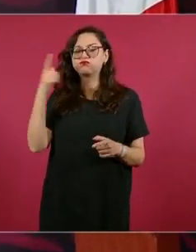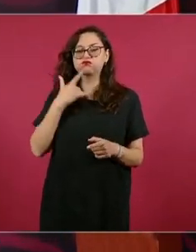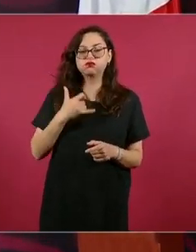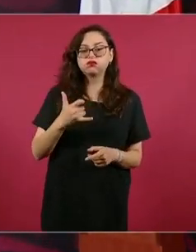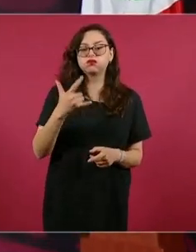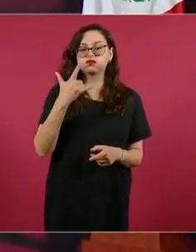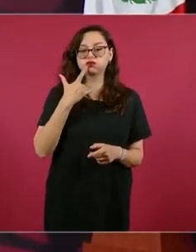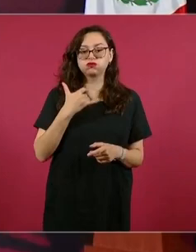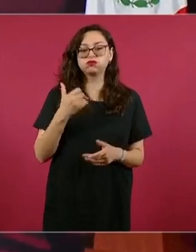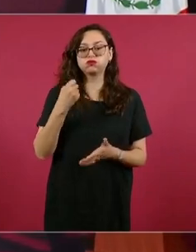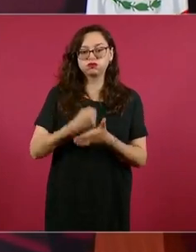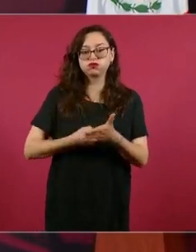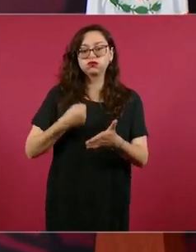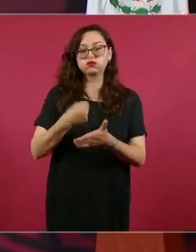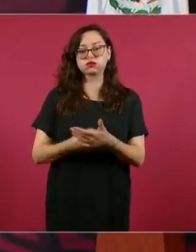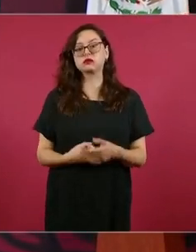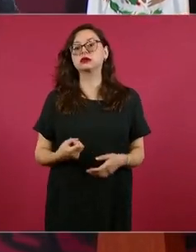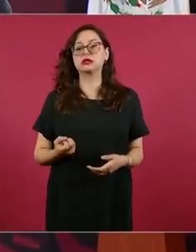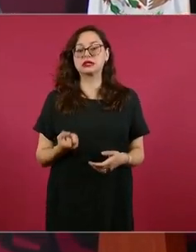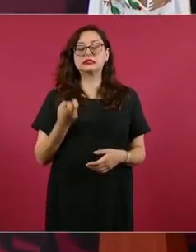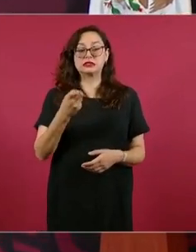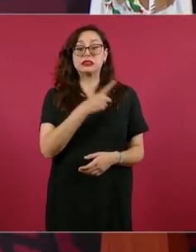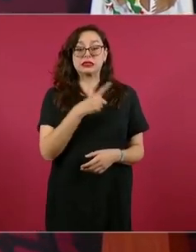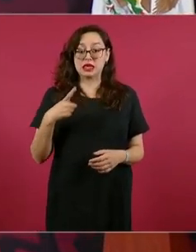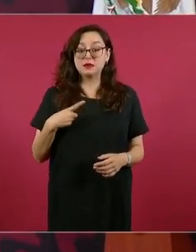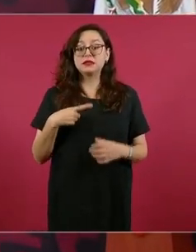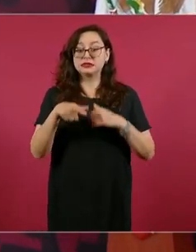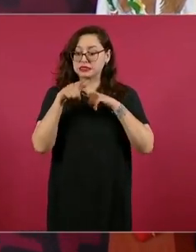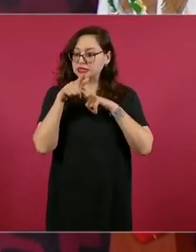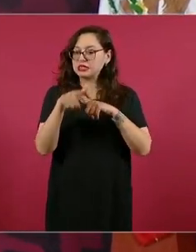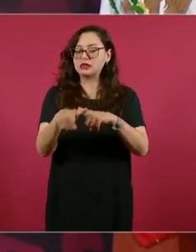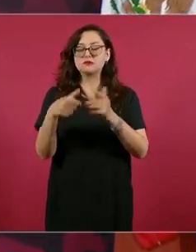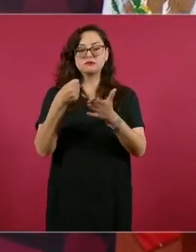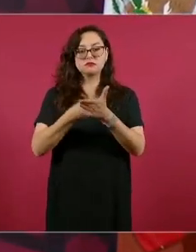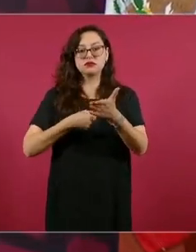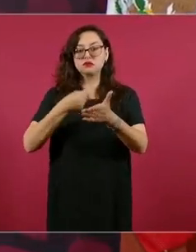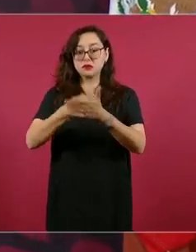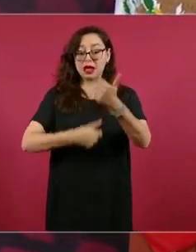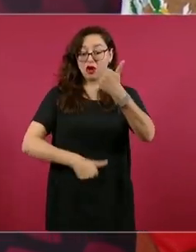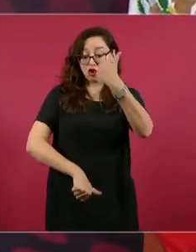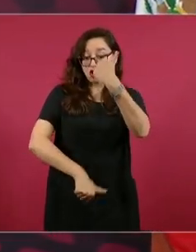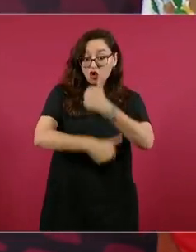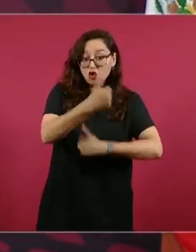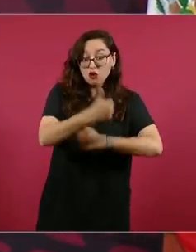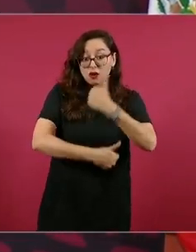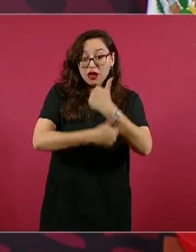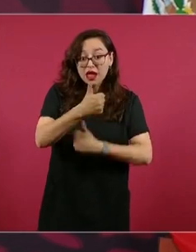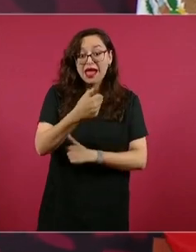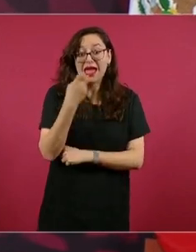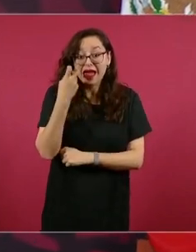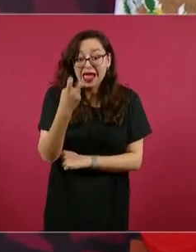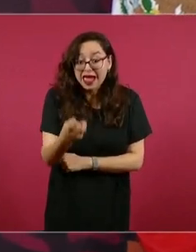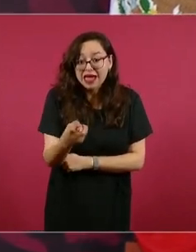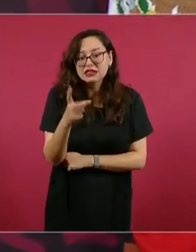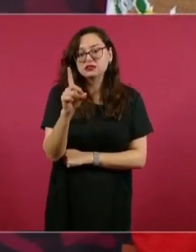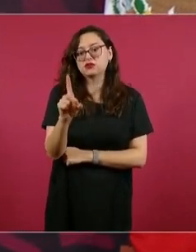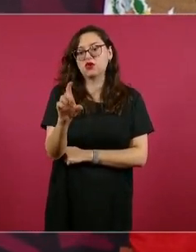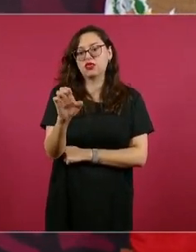Y hay que continuar, y eso es la democracia. No esperemos que nada más